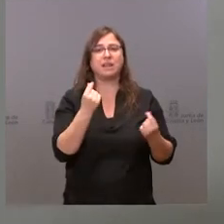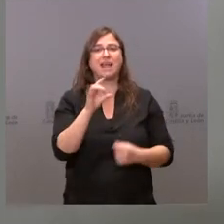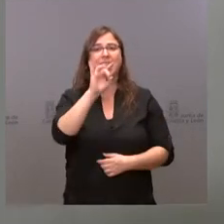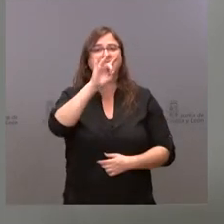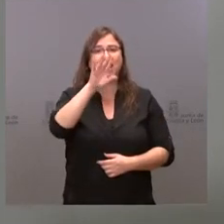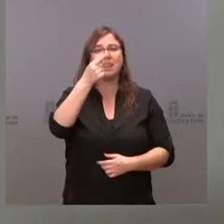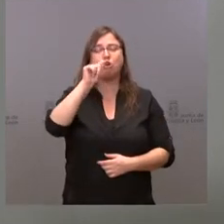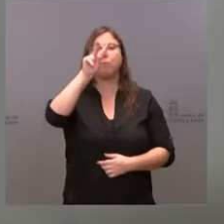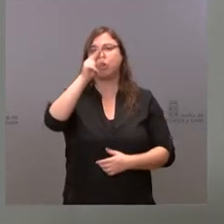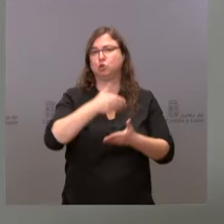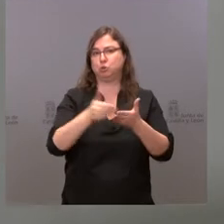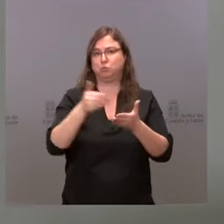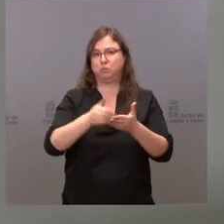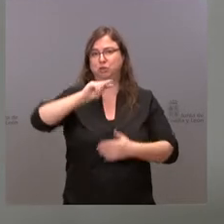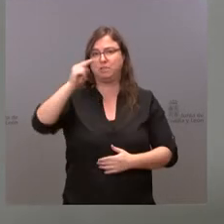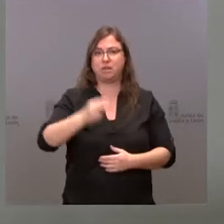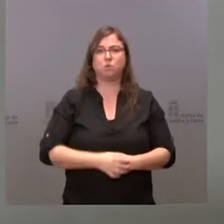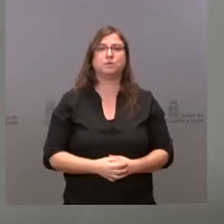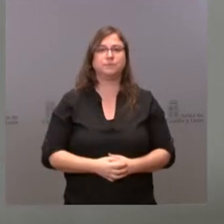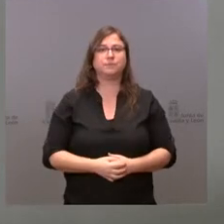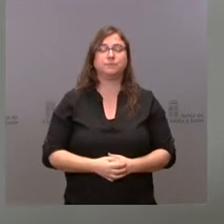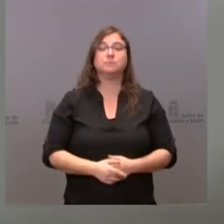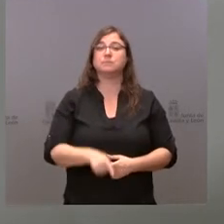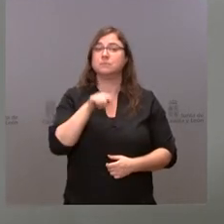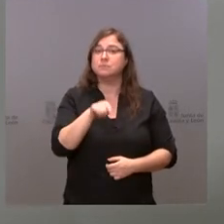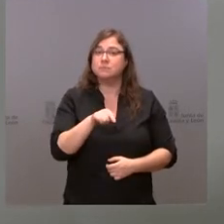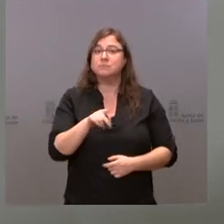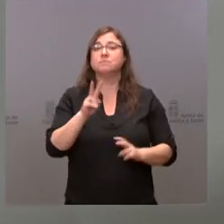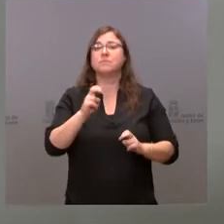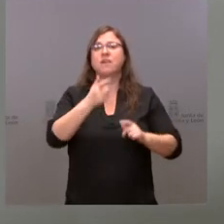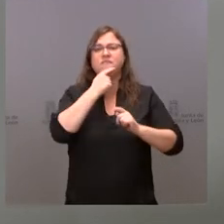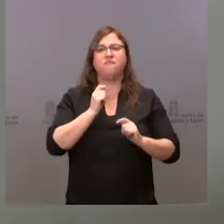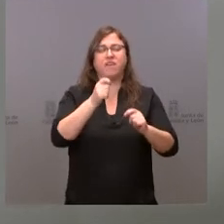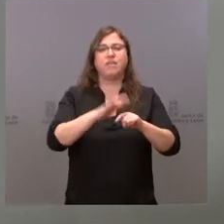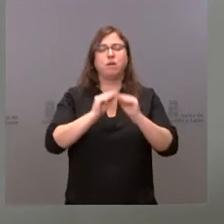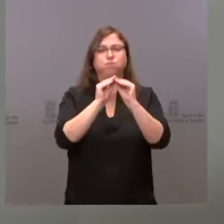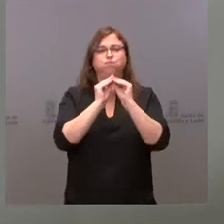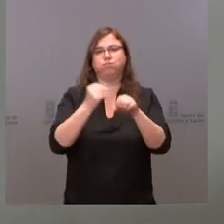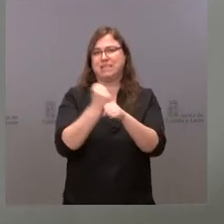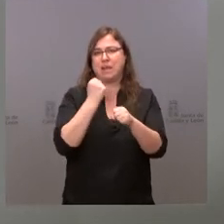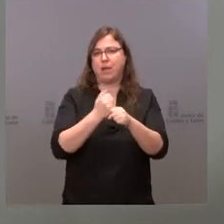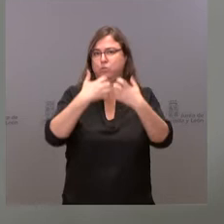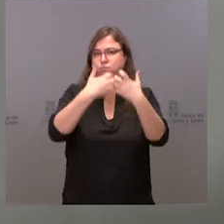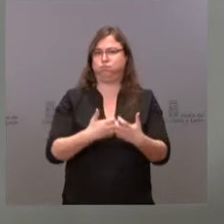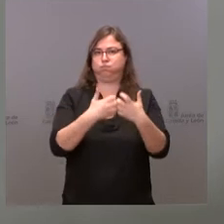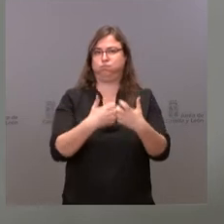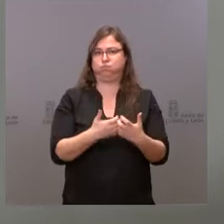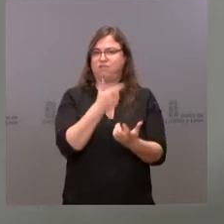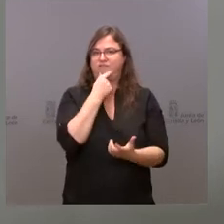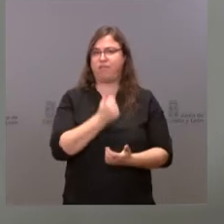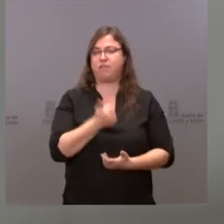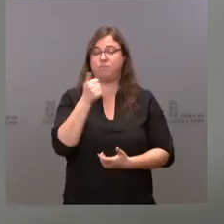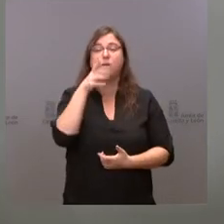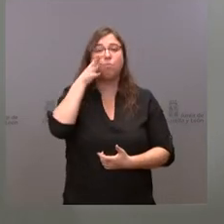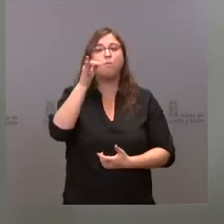15,2 millones de euros este ramal va a facilitar el desarrollo de la actividad industrial enviad